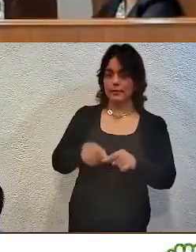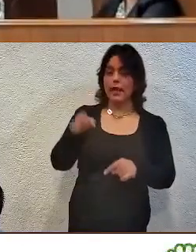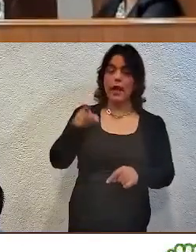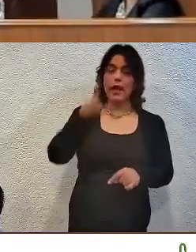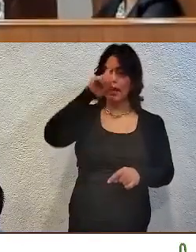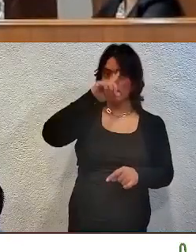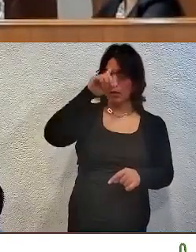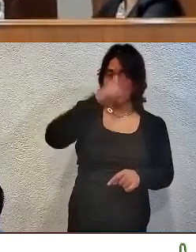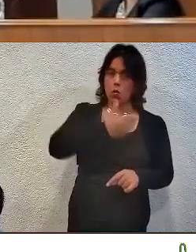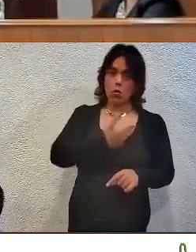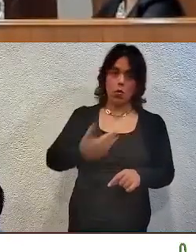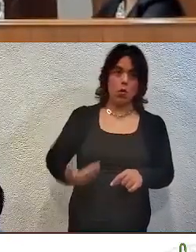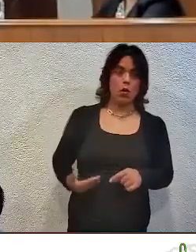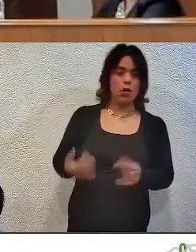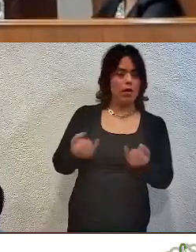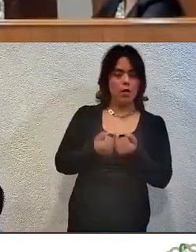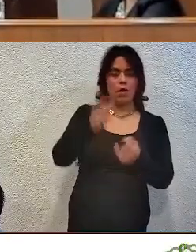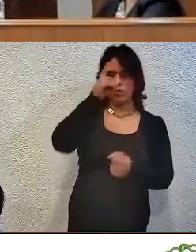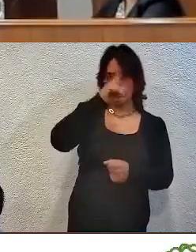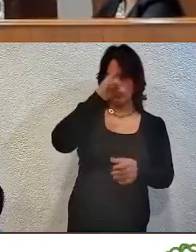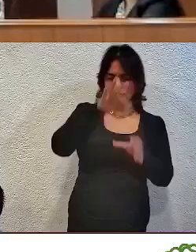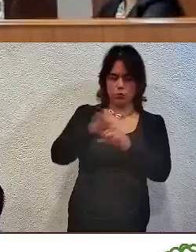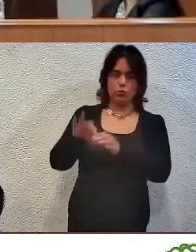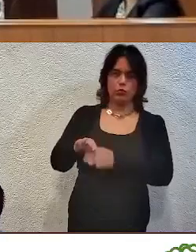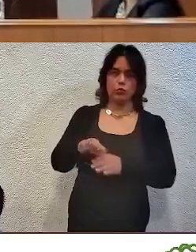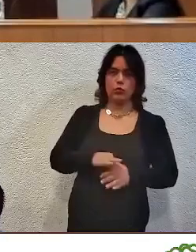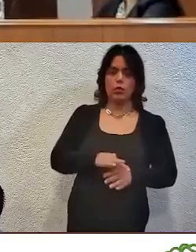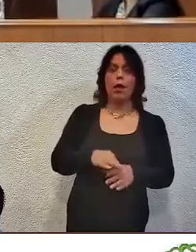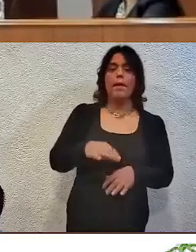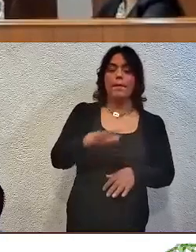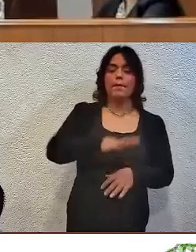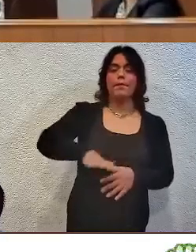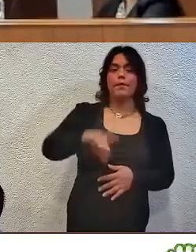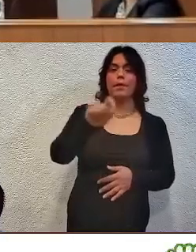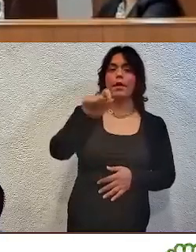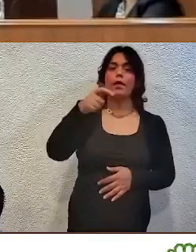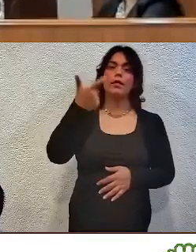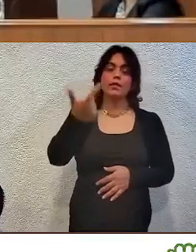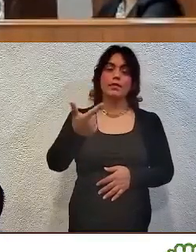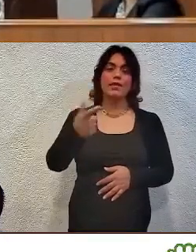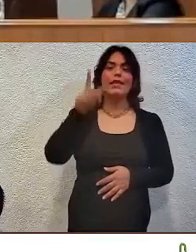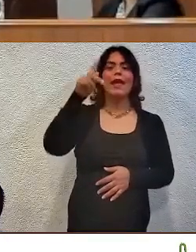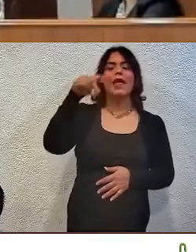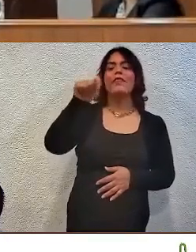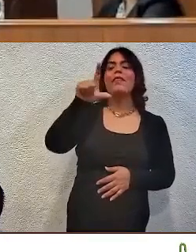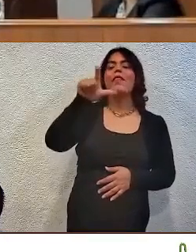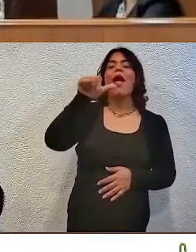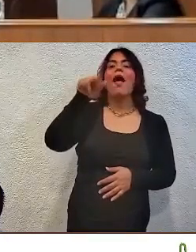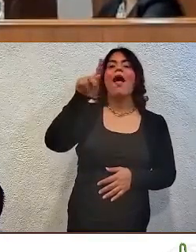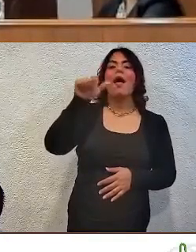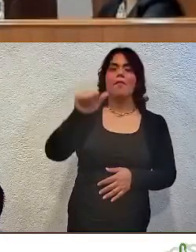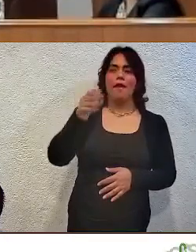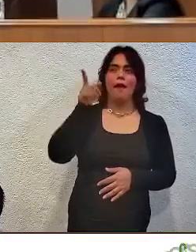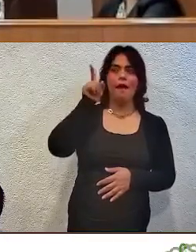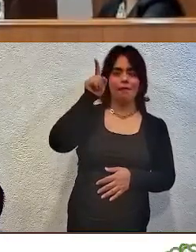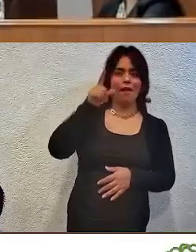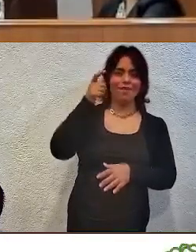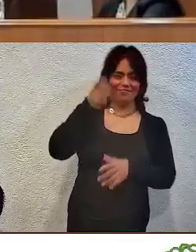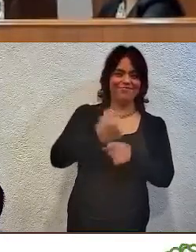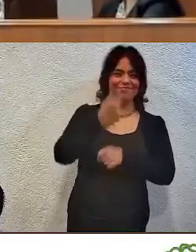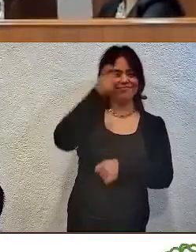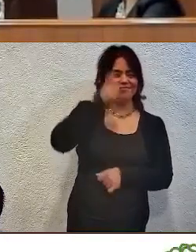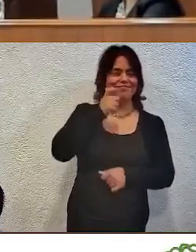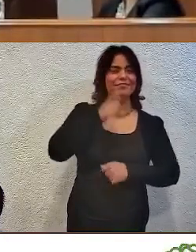presidenta y consejeras electorales del Distrito Electoral 27, con cabecera en Tlapa de Comonfort Guerrero. La